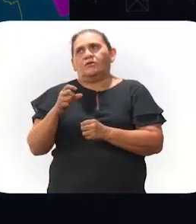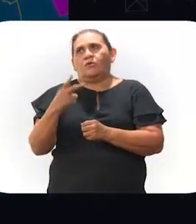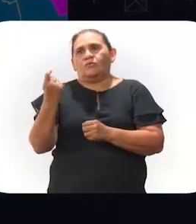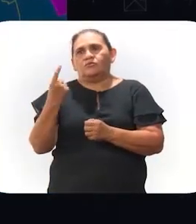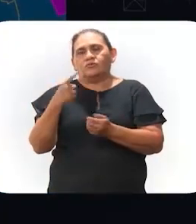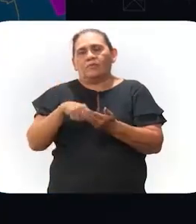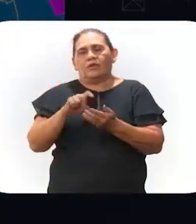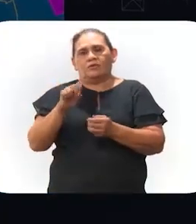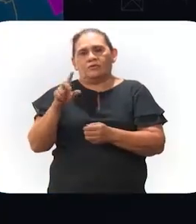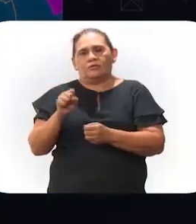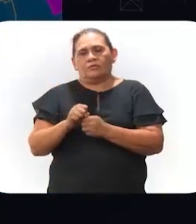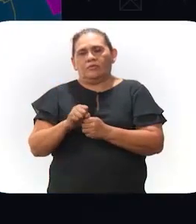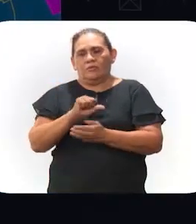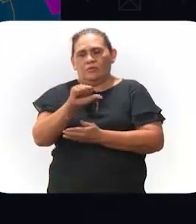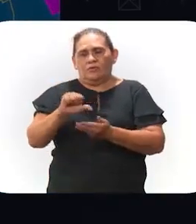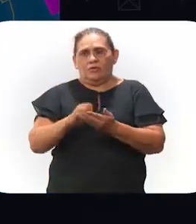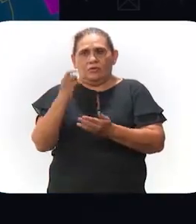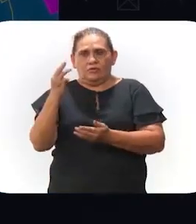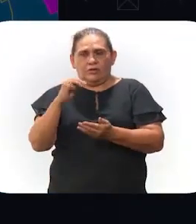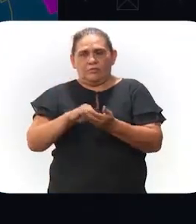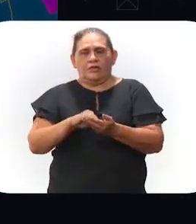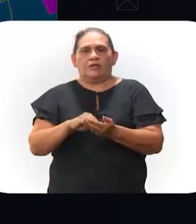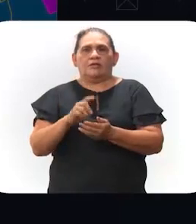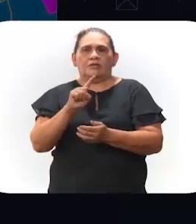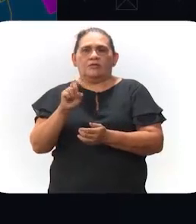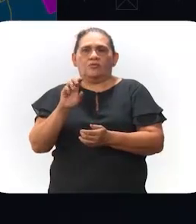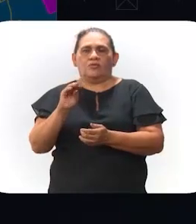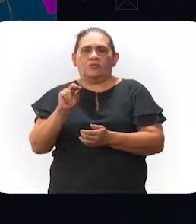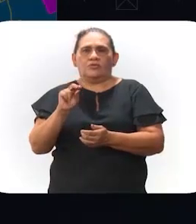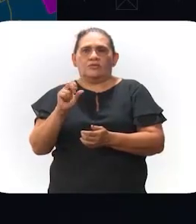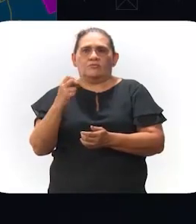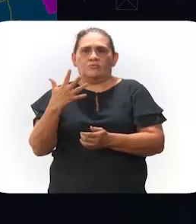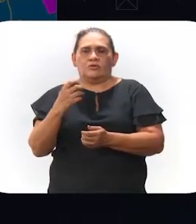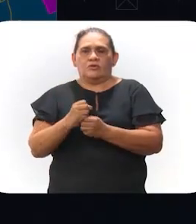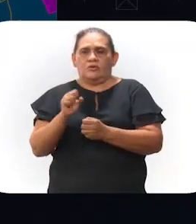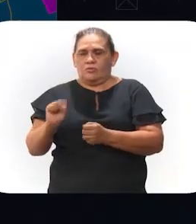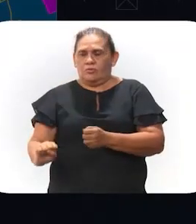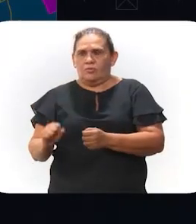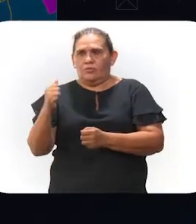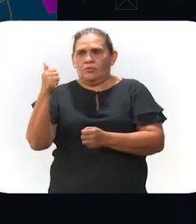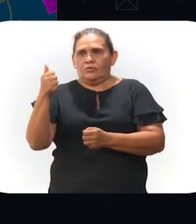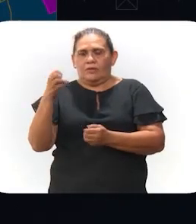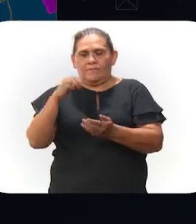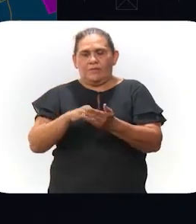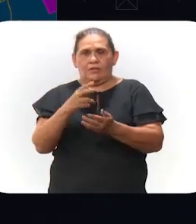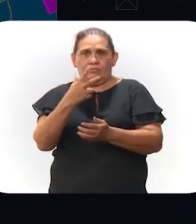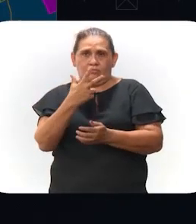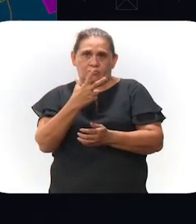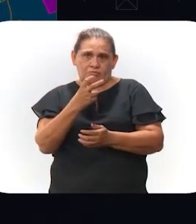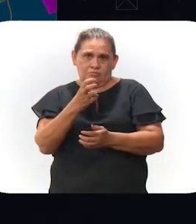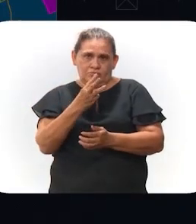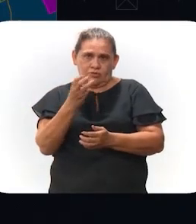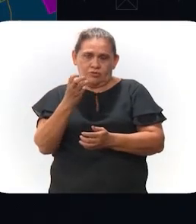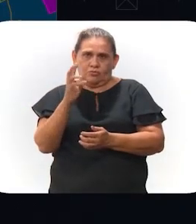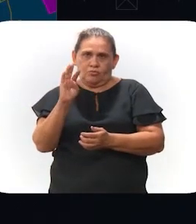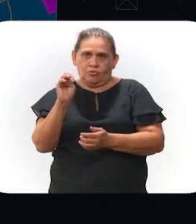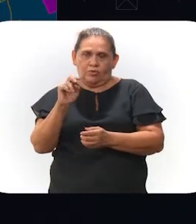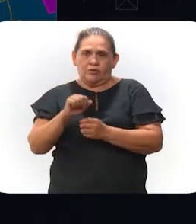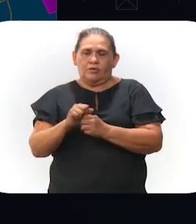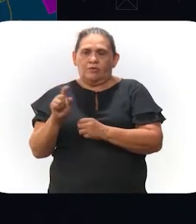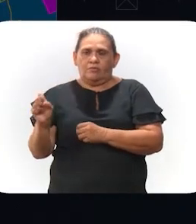10.737, en la zona centro 3.985, en la zona sur 6.390 y en la zona